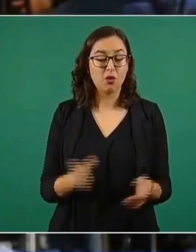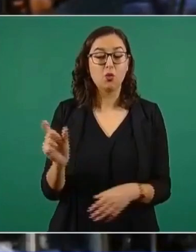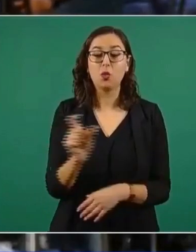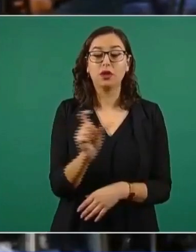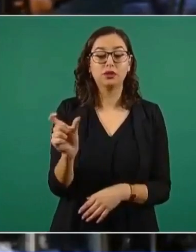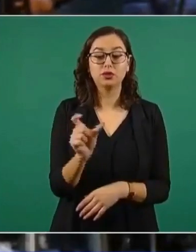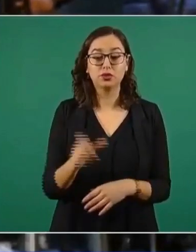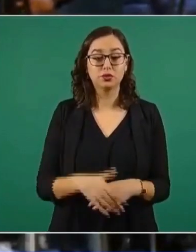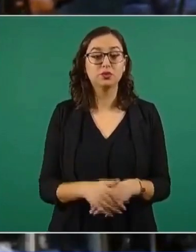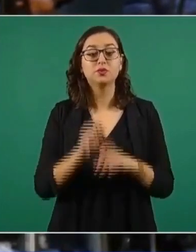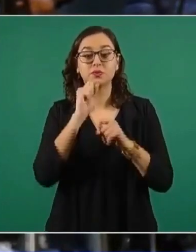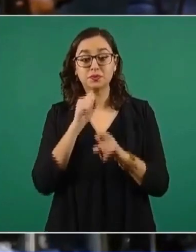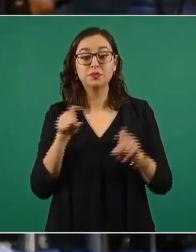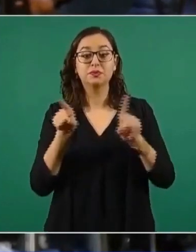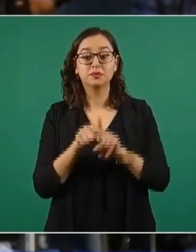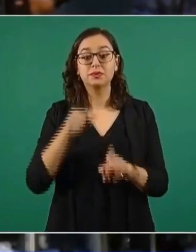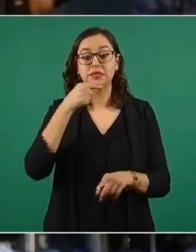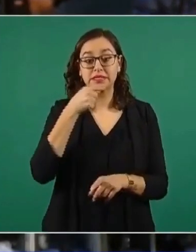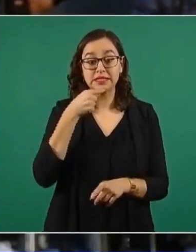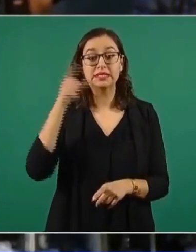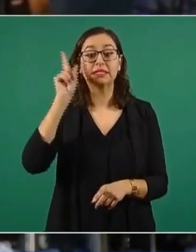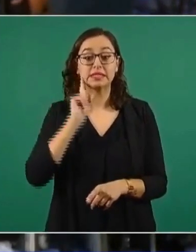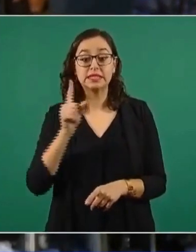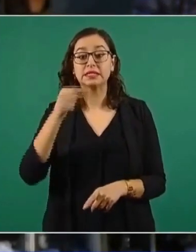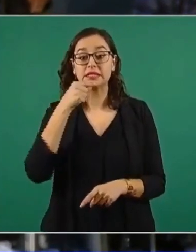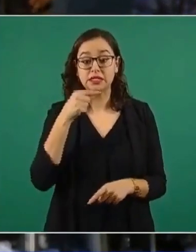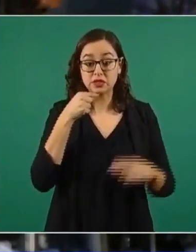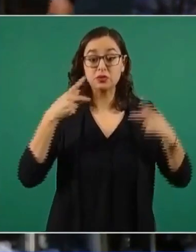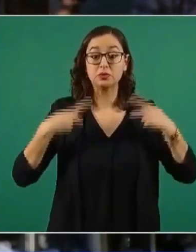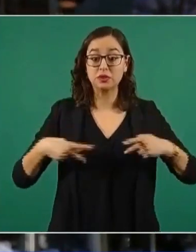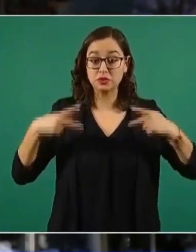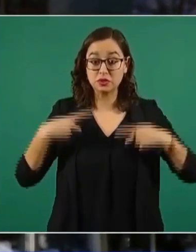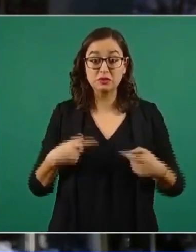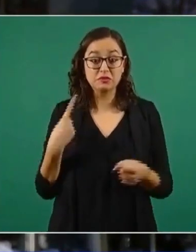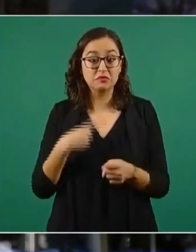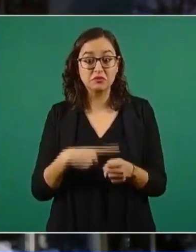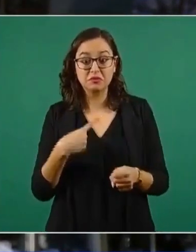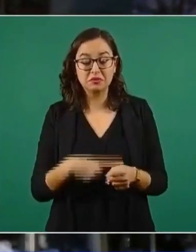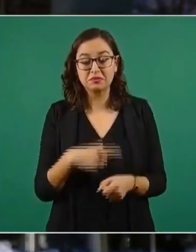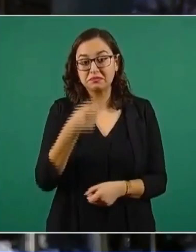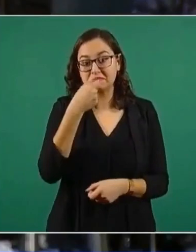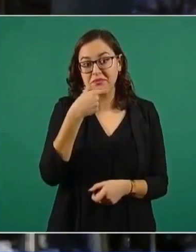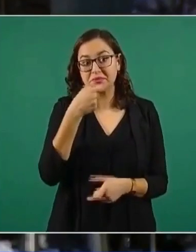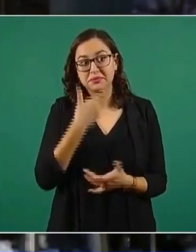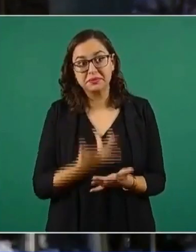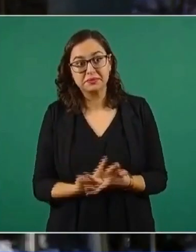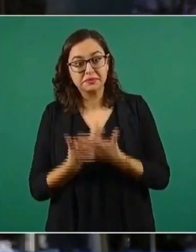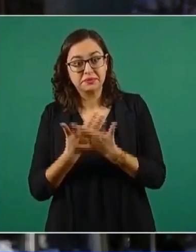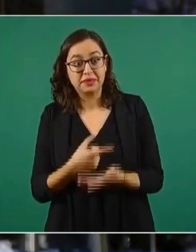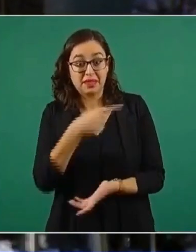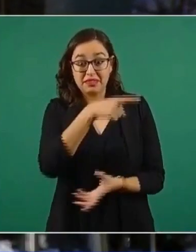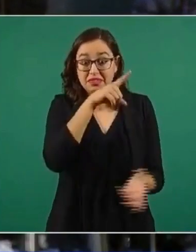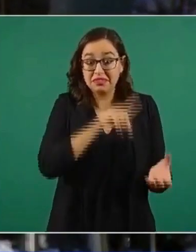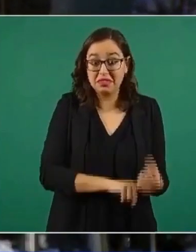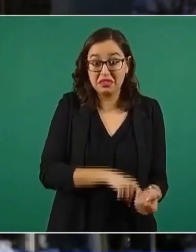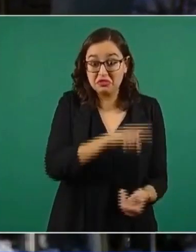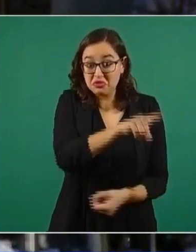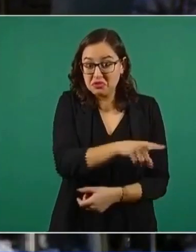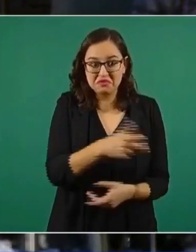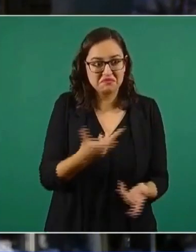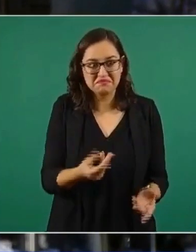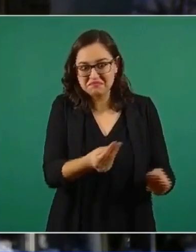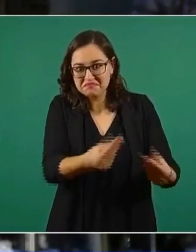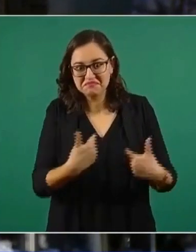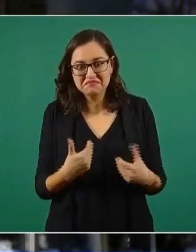y también a los niños y niñas y personas que están enfermos y que por culpa de estos funcionarios no les llegan